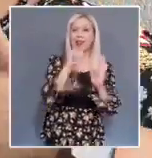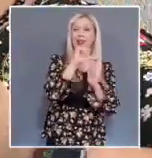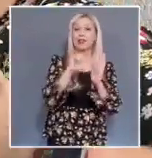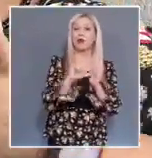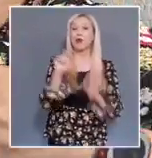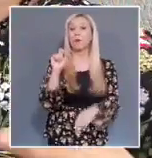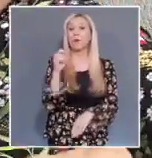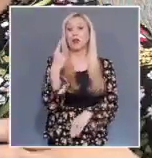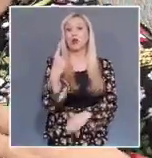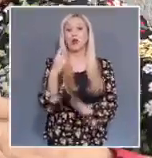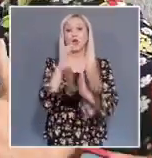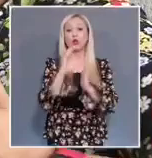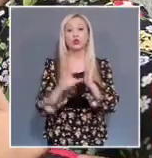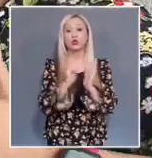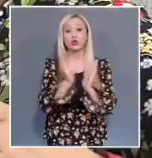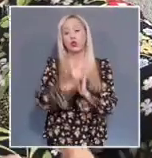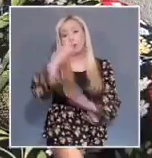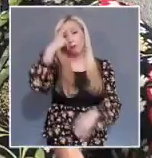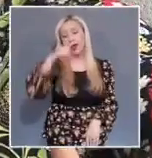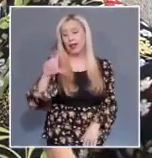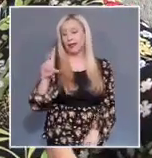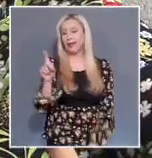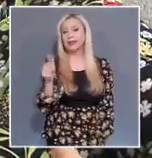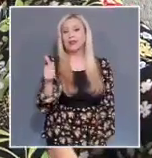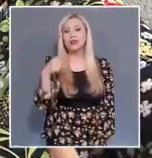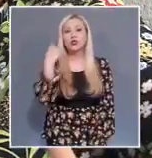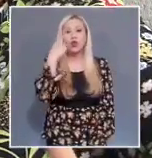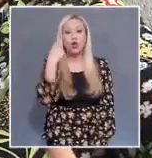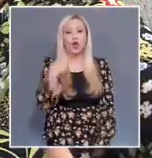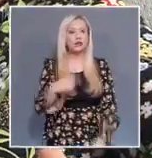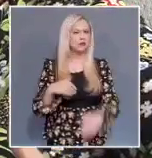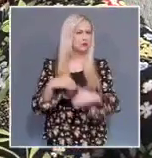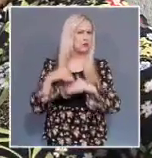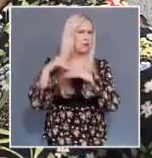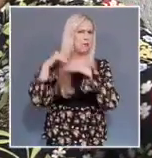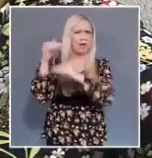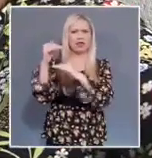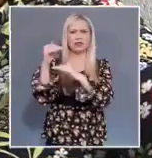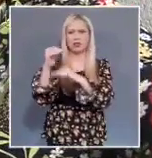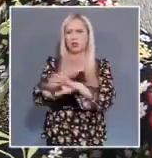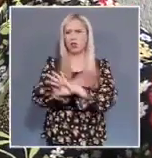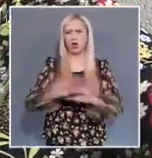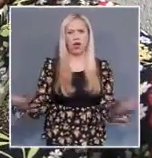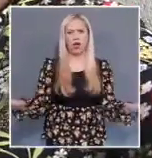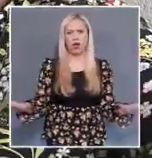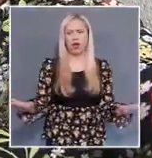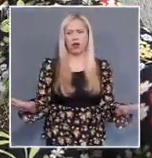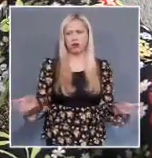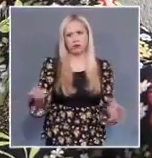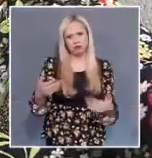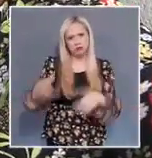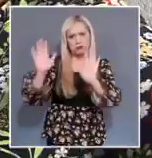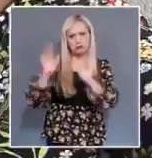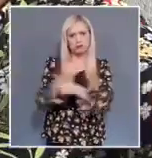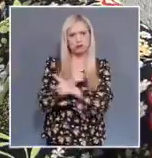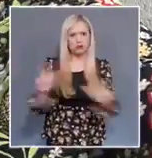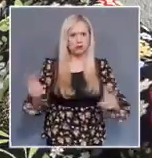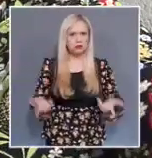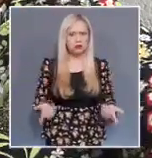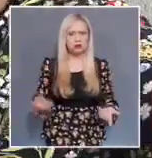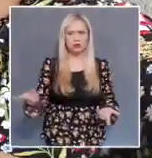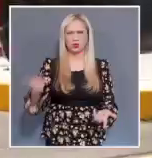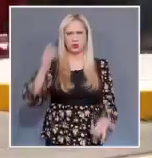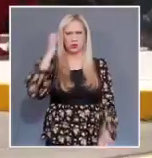en materia de las 36 horas que deben durar como máximo estas privaciones de libertad. Para esta investigadora es inhumano tener a las